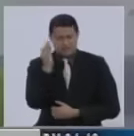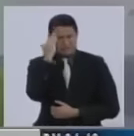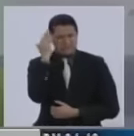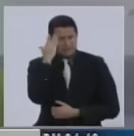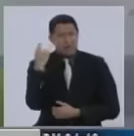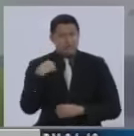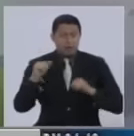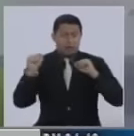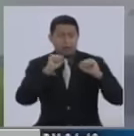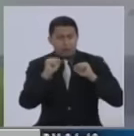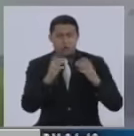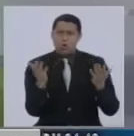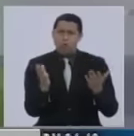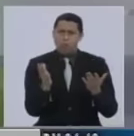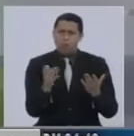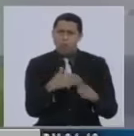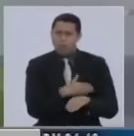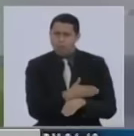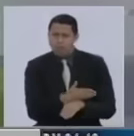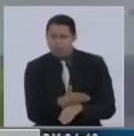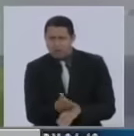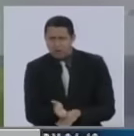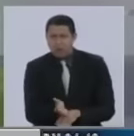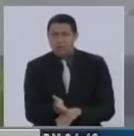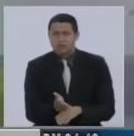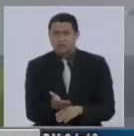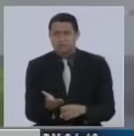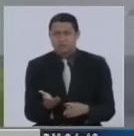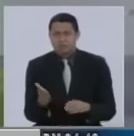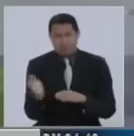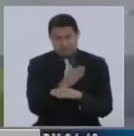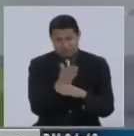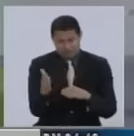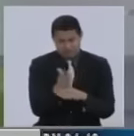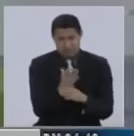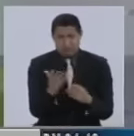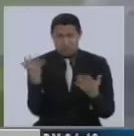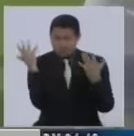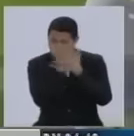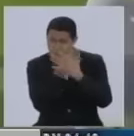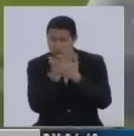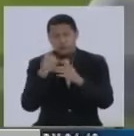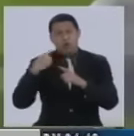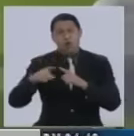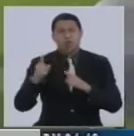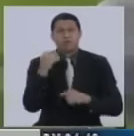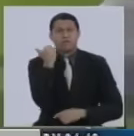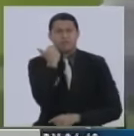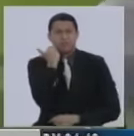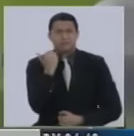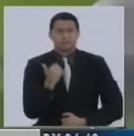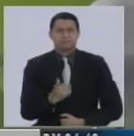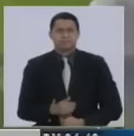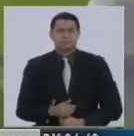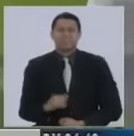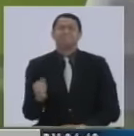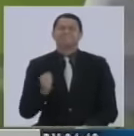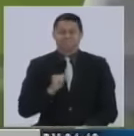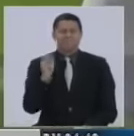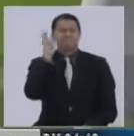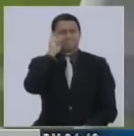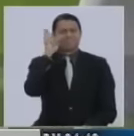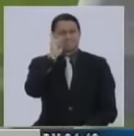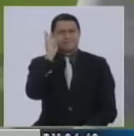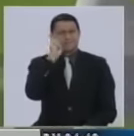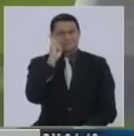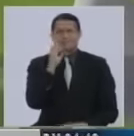o o puede ser un poco lento por por diferenciarse o confundirse con con otras patologías es correcto de hecho